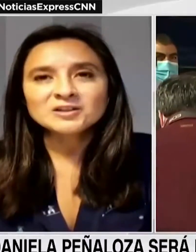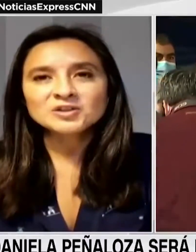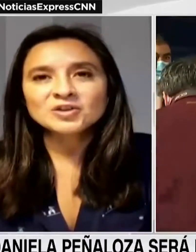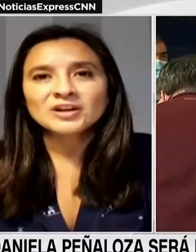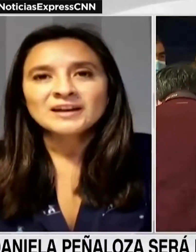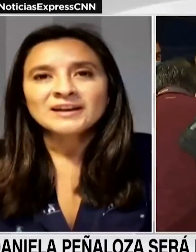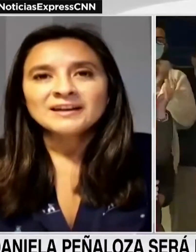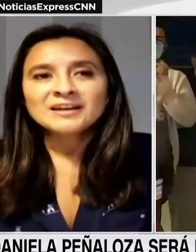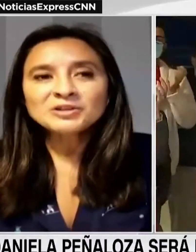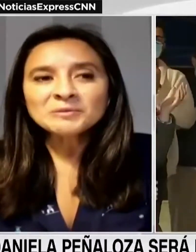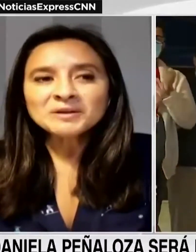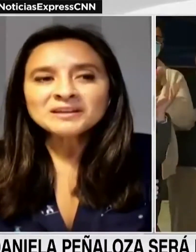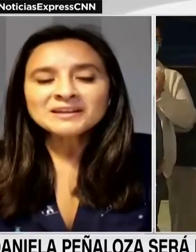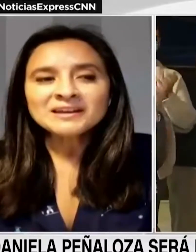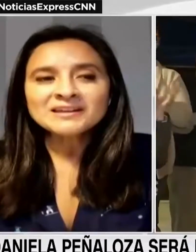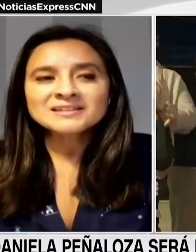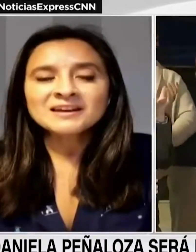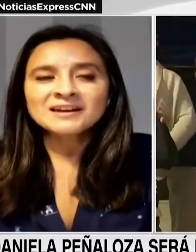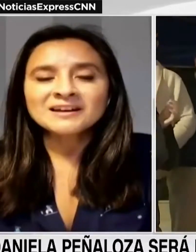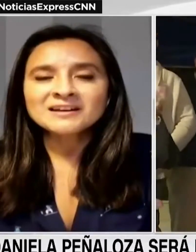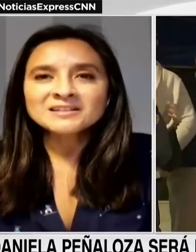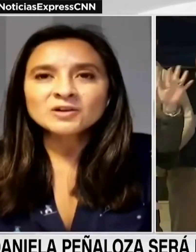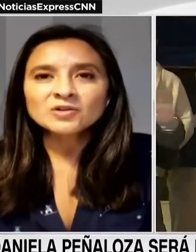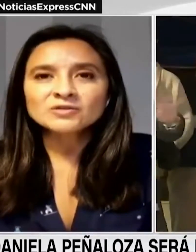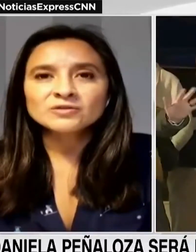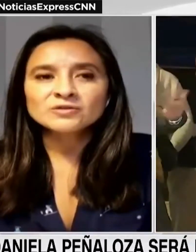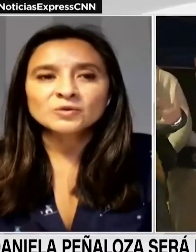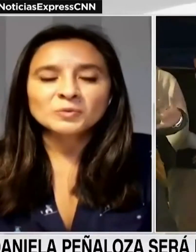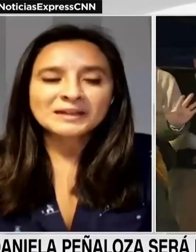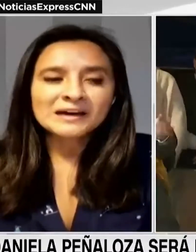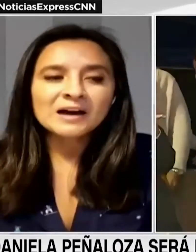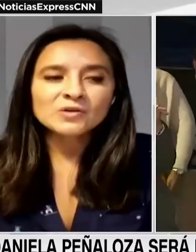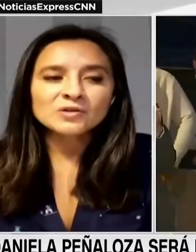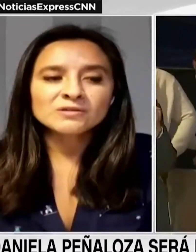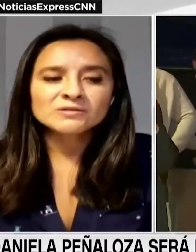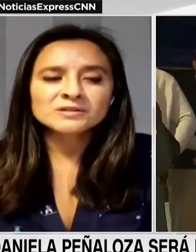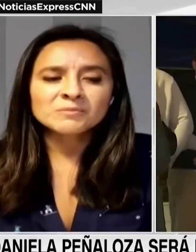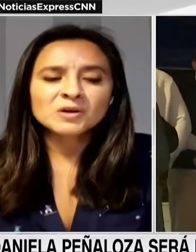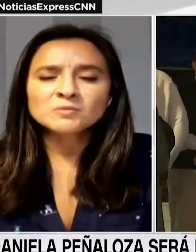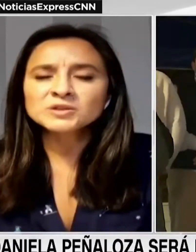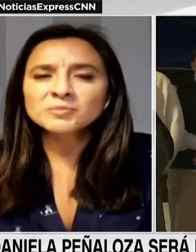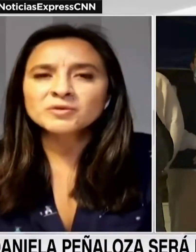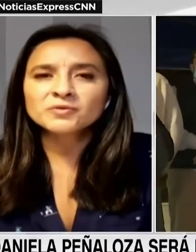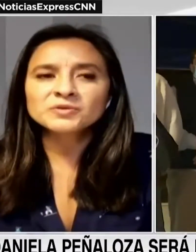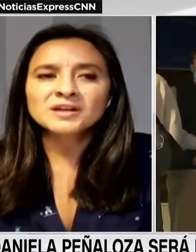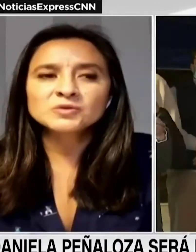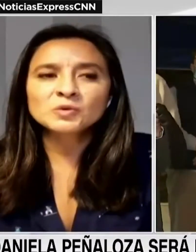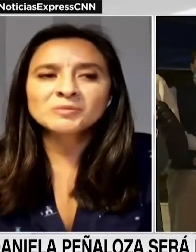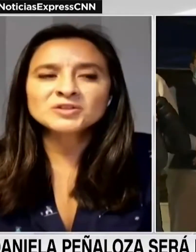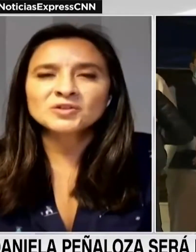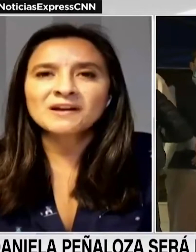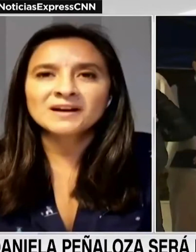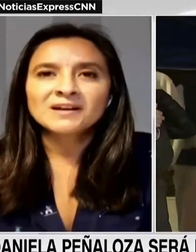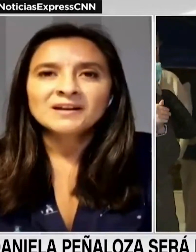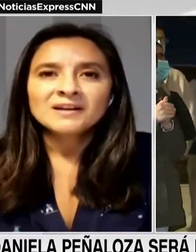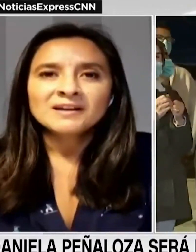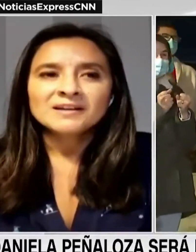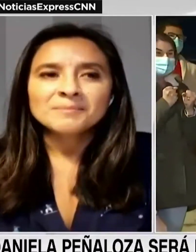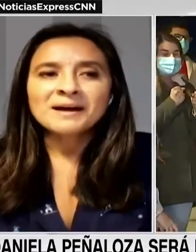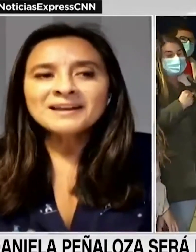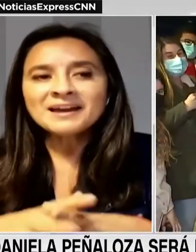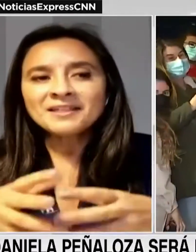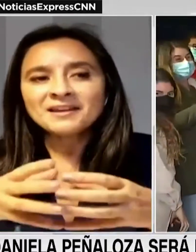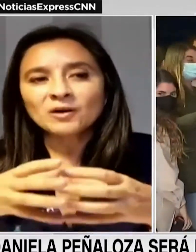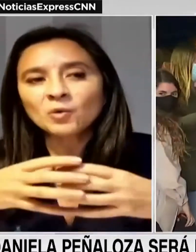sobre la situación del sector tras la derrota presidencial y afirma que hay un cambio de paradigma en la política. Fuimos muy reactivos